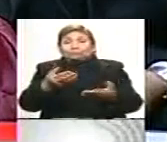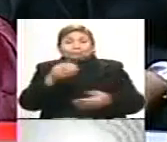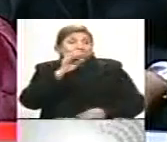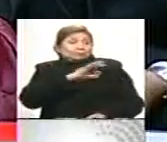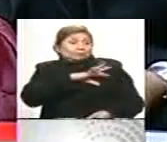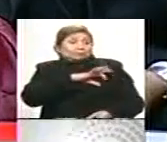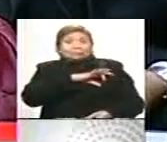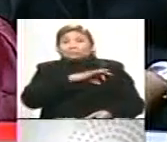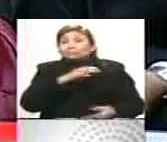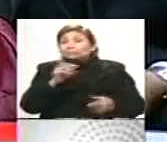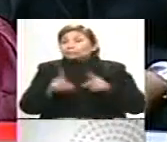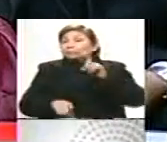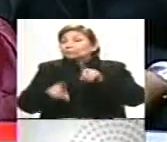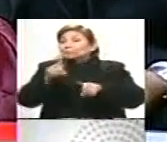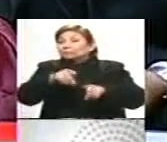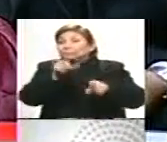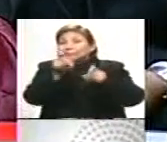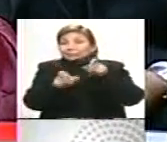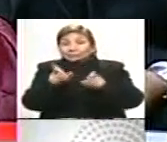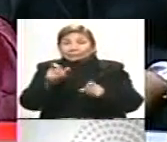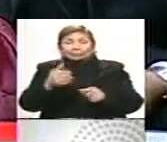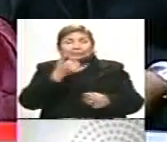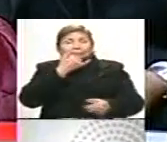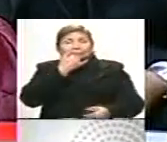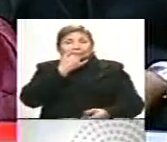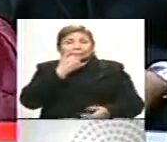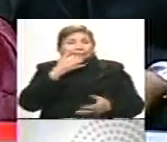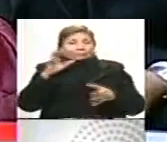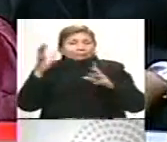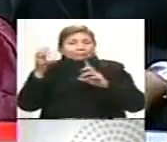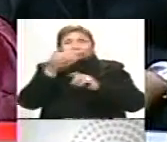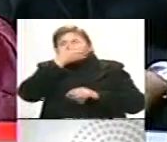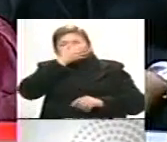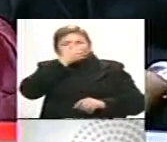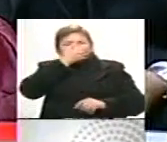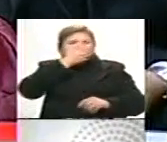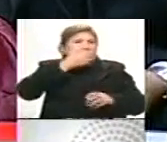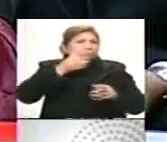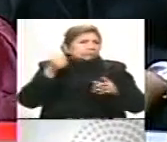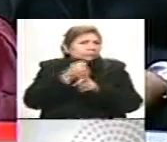beneficios a aquellas personas que han cometido delito por secuestro agravado.